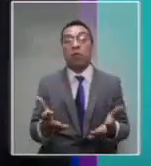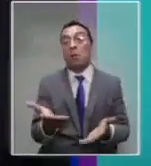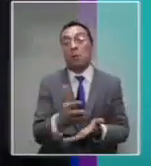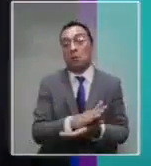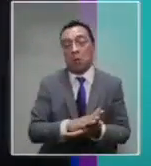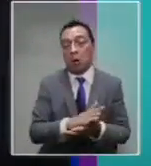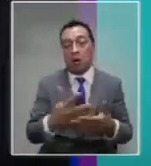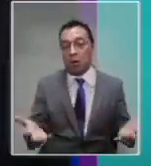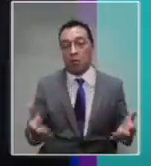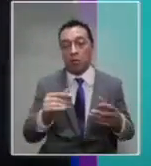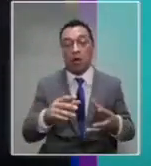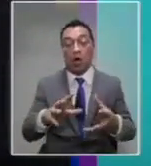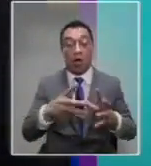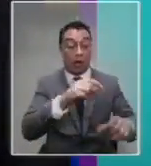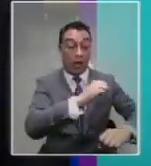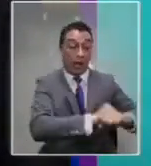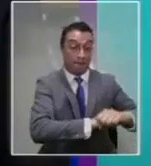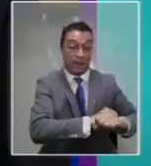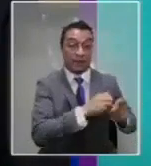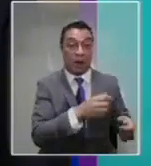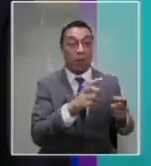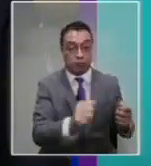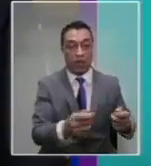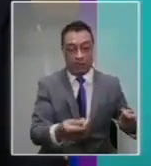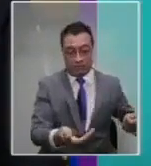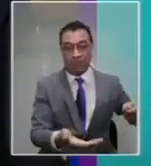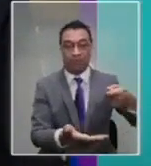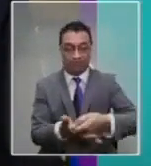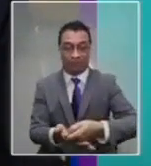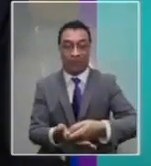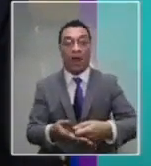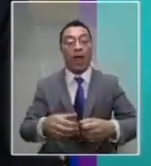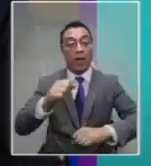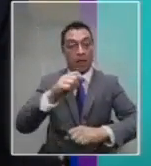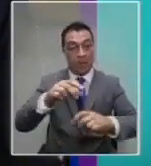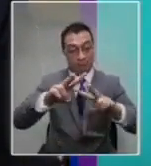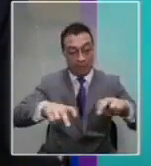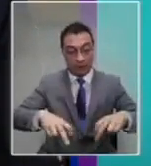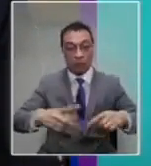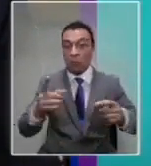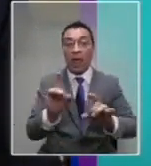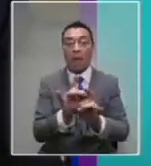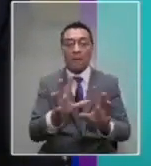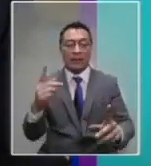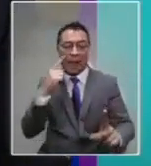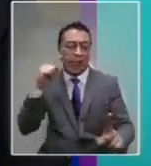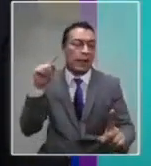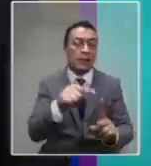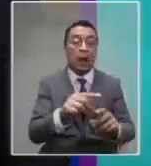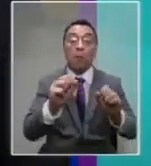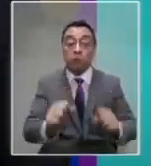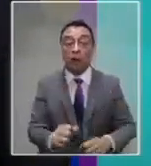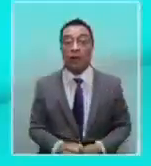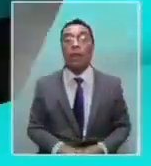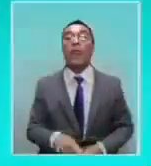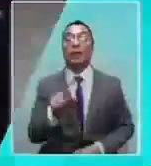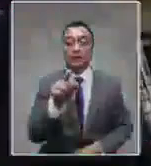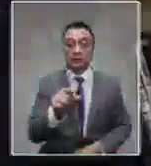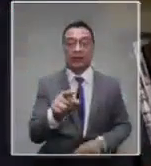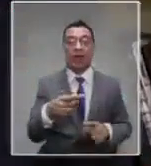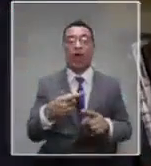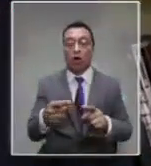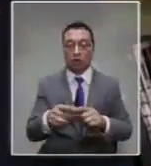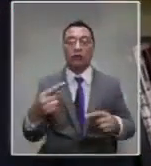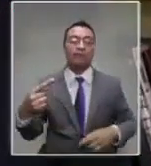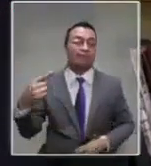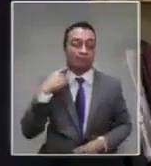mundo de las empresas puedan financiar investigaciones concretamente respecto de cosas muy específicas? Bueno, ese es el otro